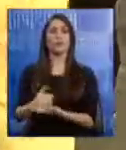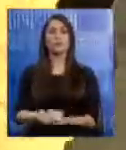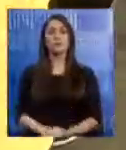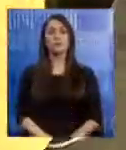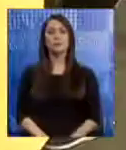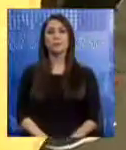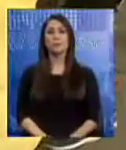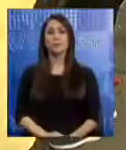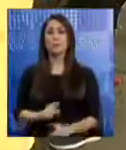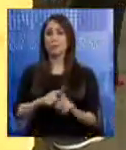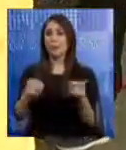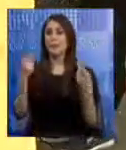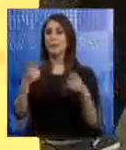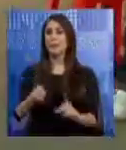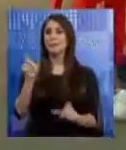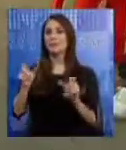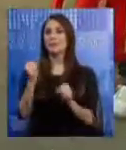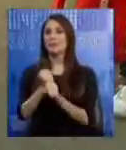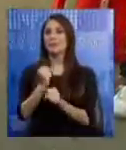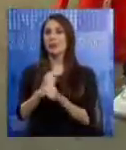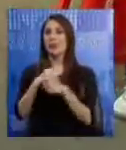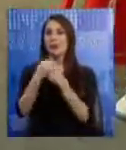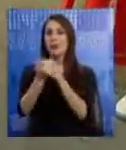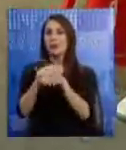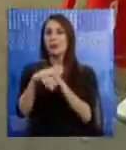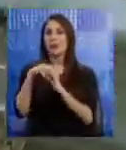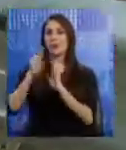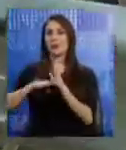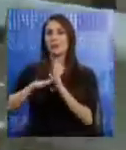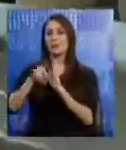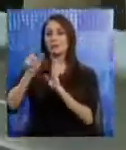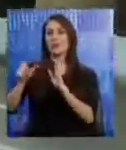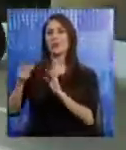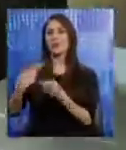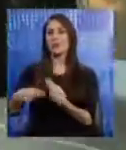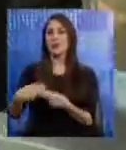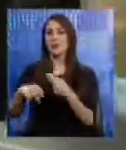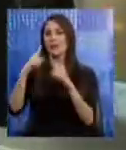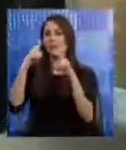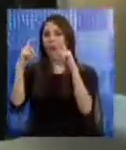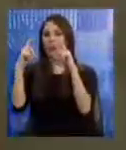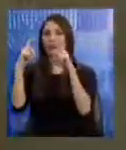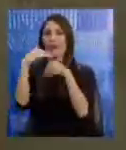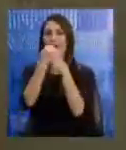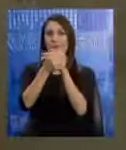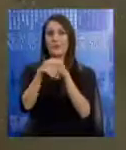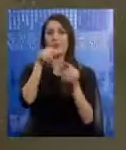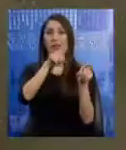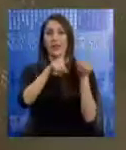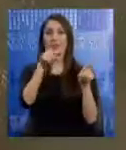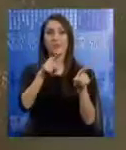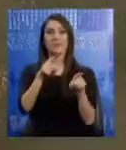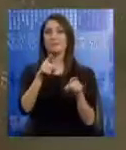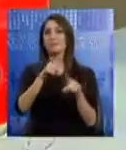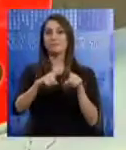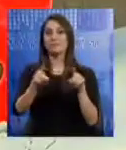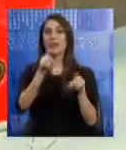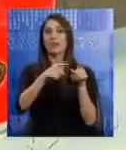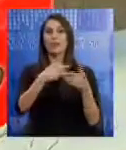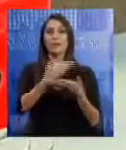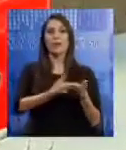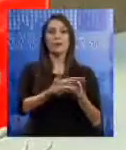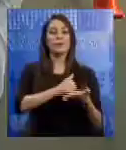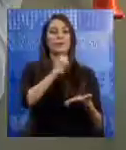La oportunidad laboral aquí se presenta también para los vendedores y fotógrafos, pues algunos no llegan con los